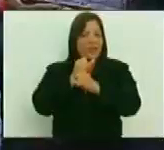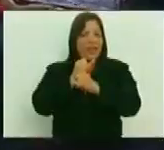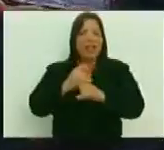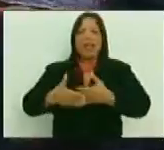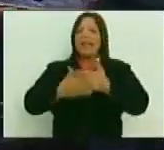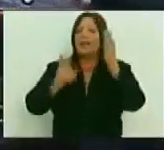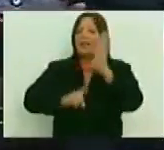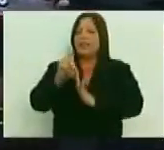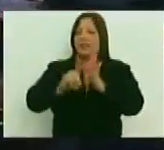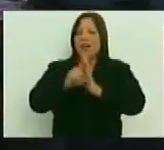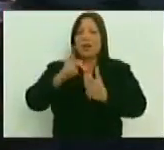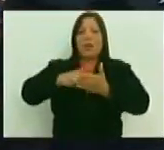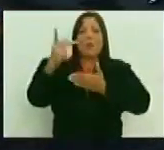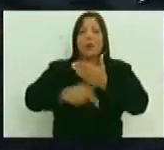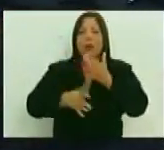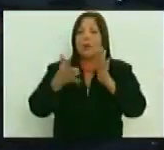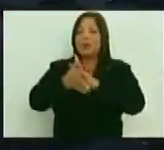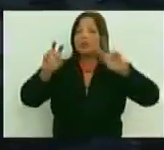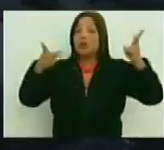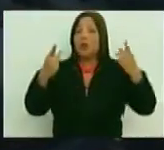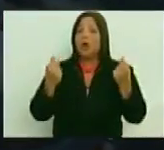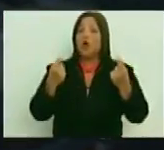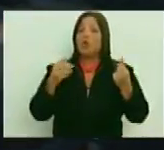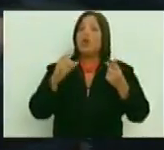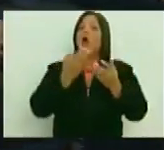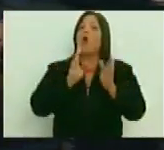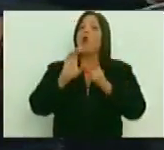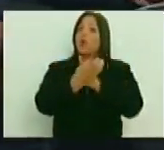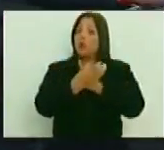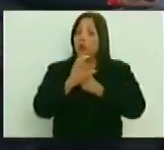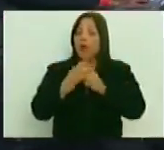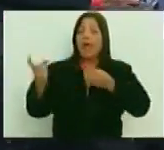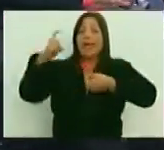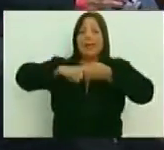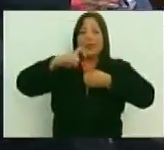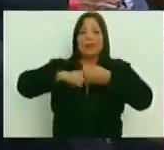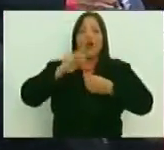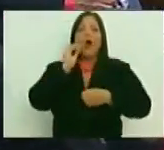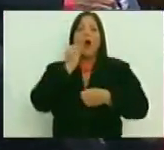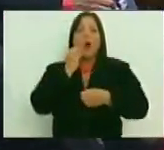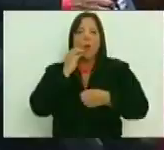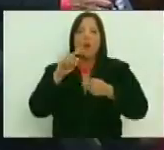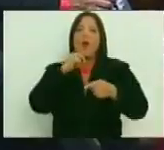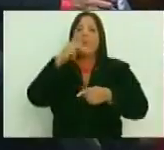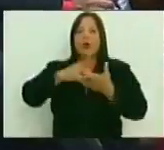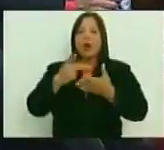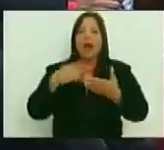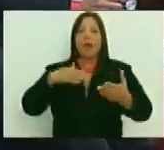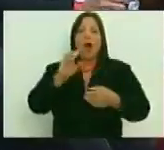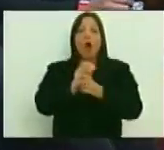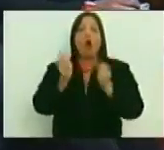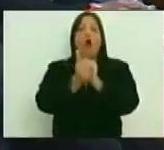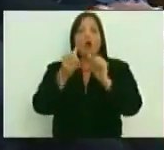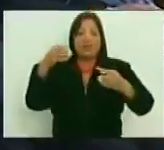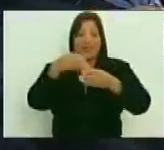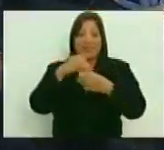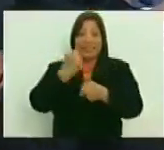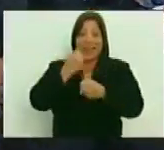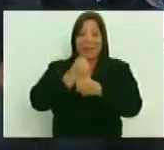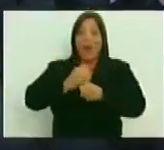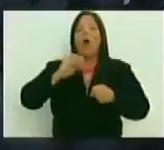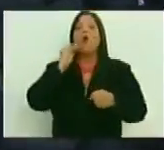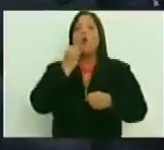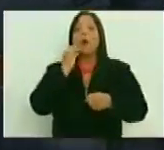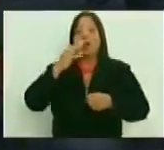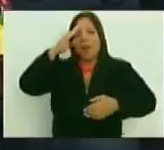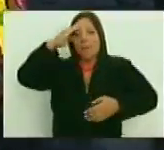el desarrollo de programas vinculados a la economía cultural, a la inclusión de jóvenes en programas como Chamba Juvenil, la creación de